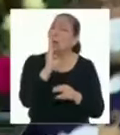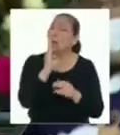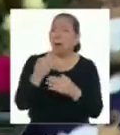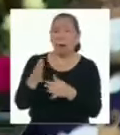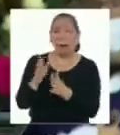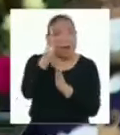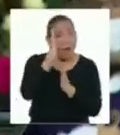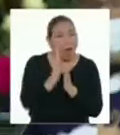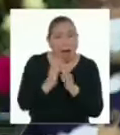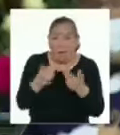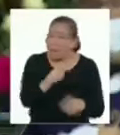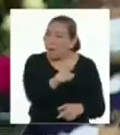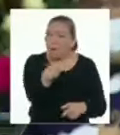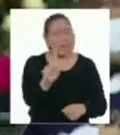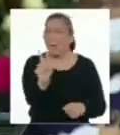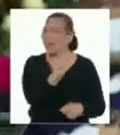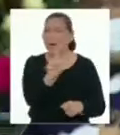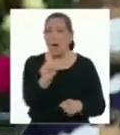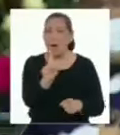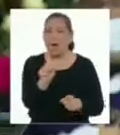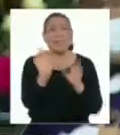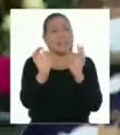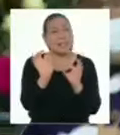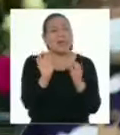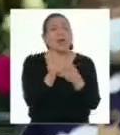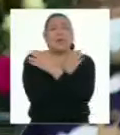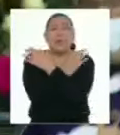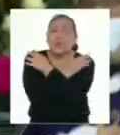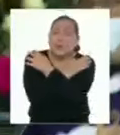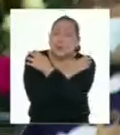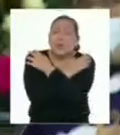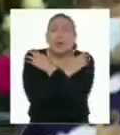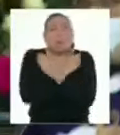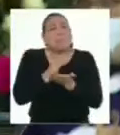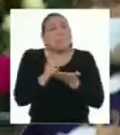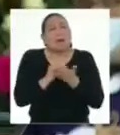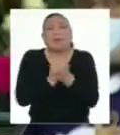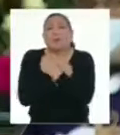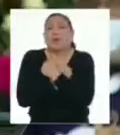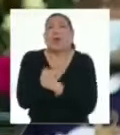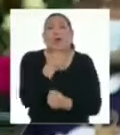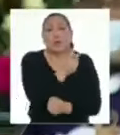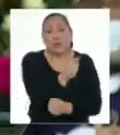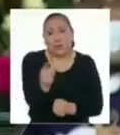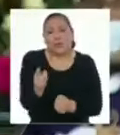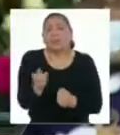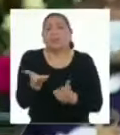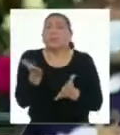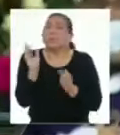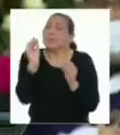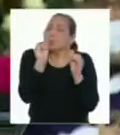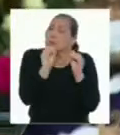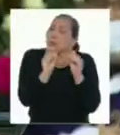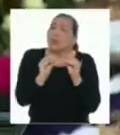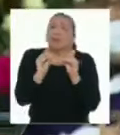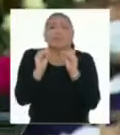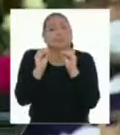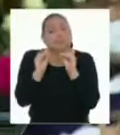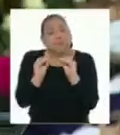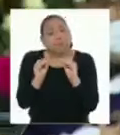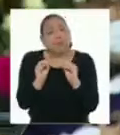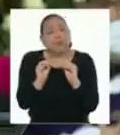nos abandona, nos llama y nos abraza con un amor infinito que nos cura, nos